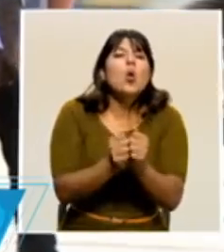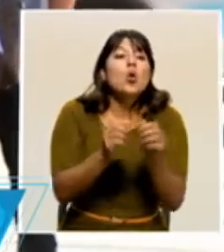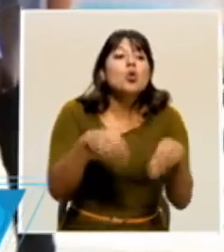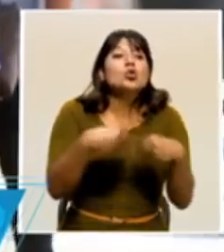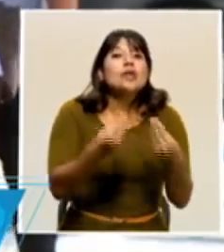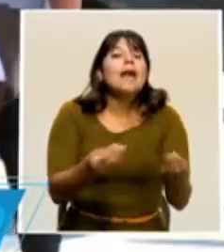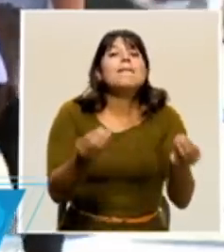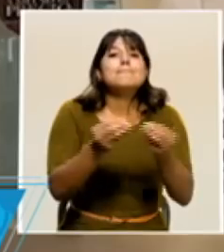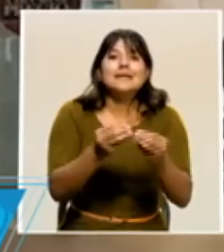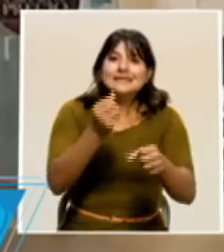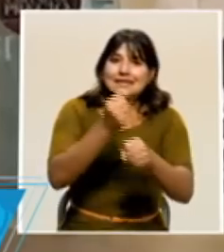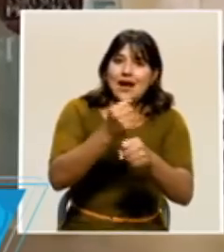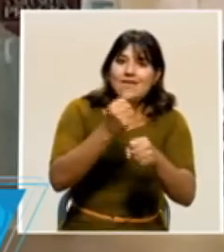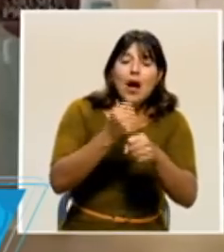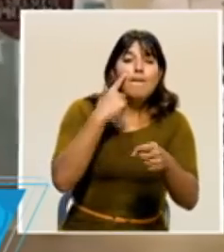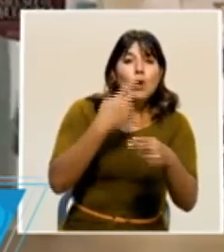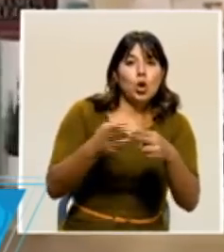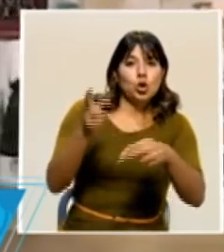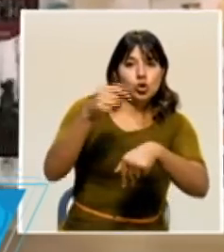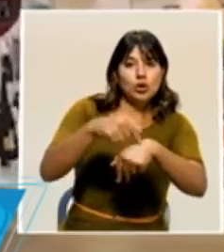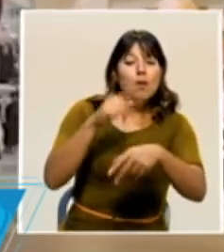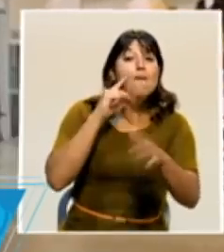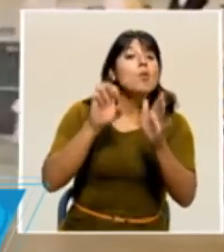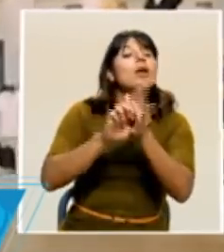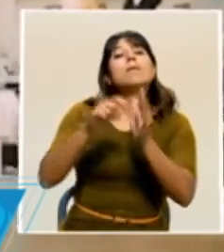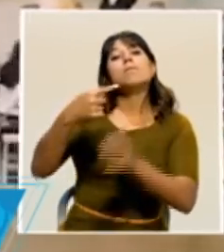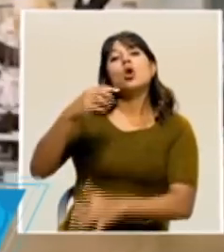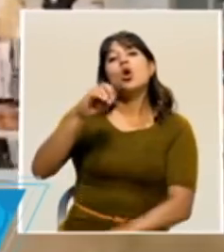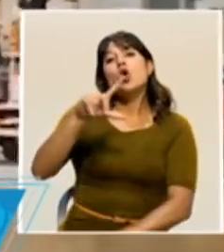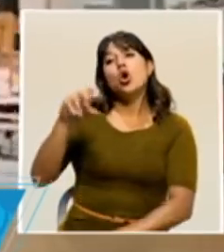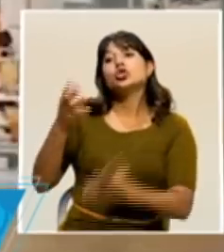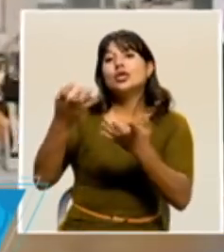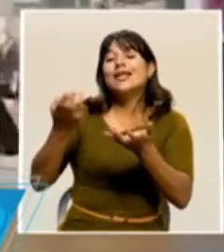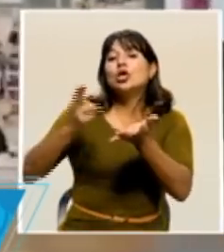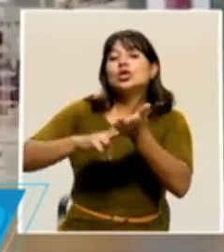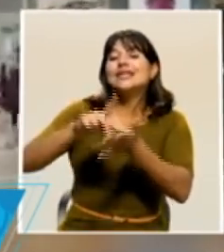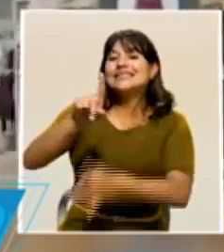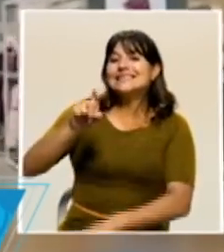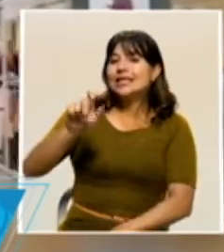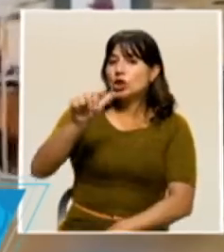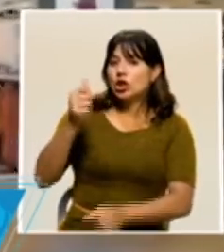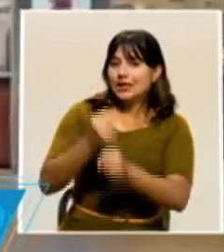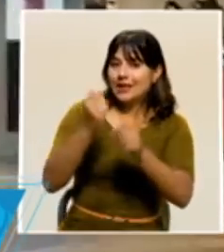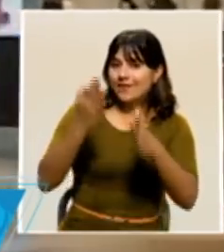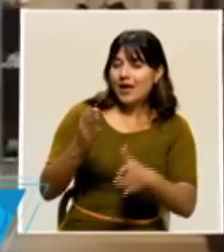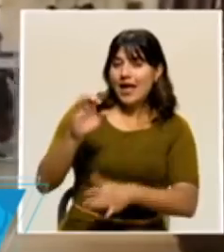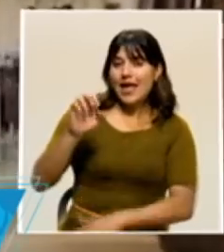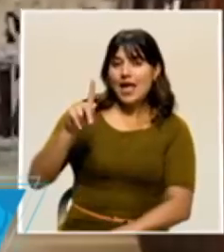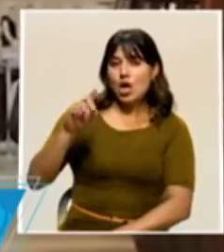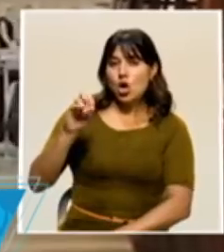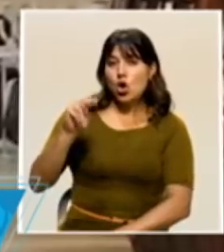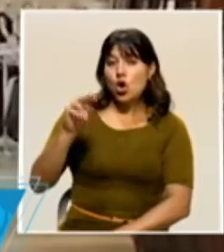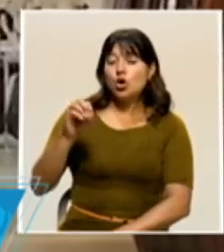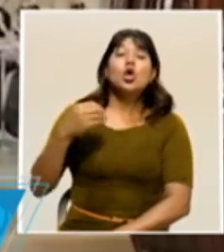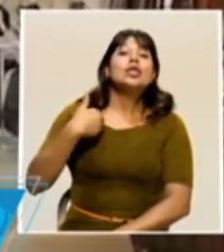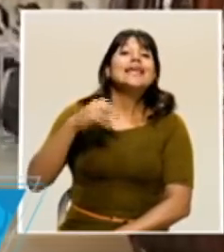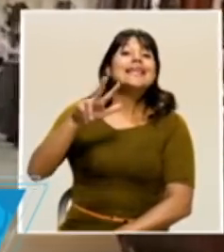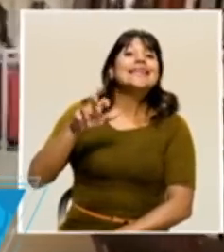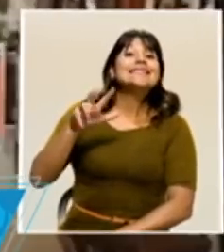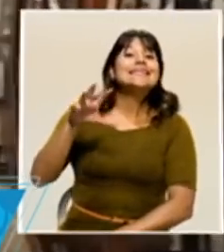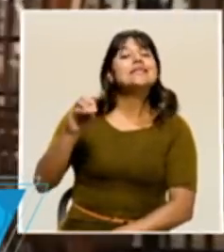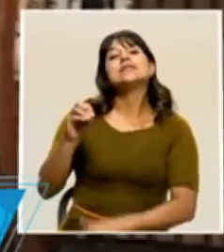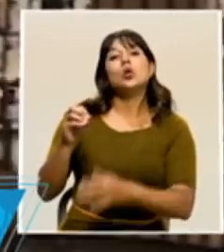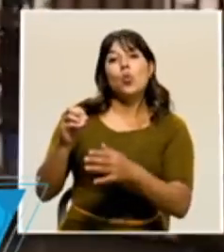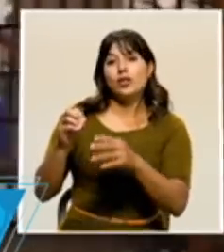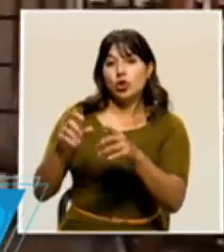empleos temporales. Por ejemplo, Goyo contratará 110 trabajadores, Econo tiene a disposición 350